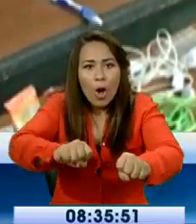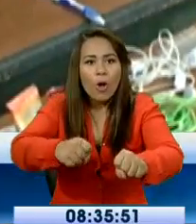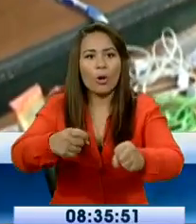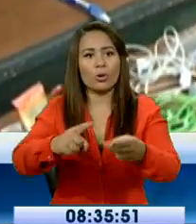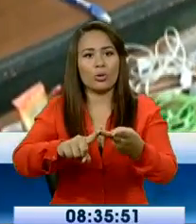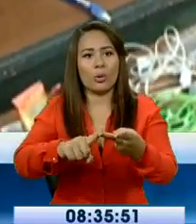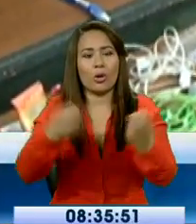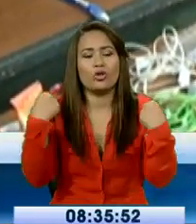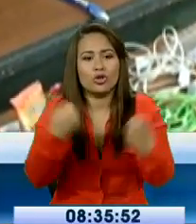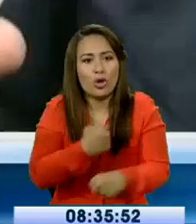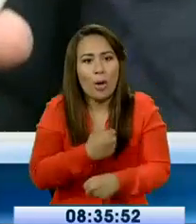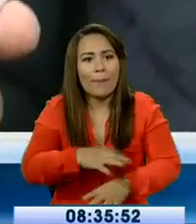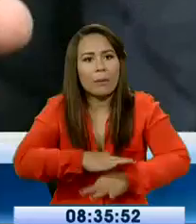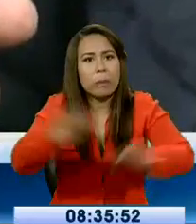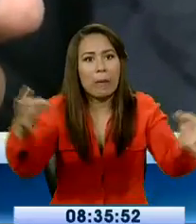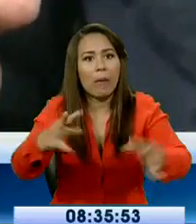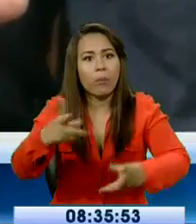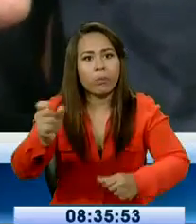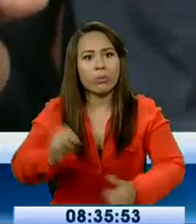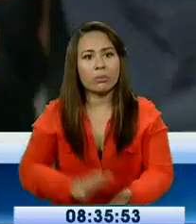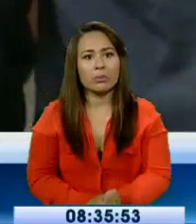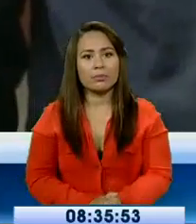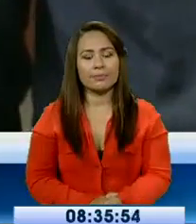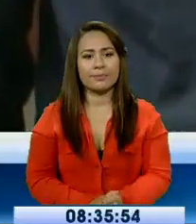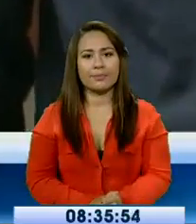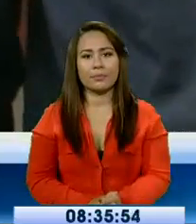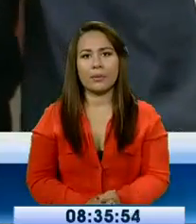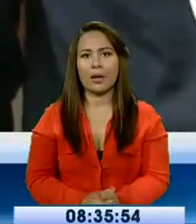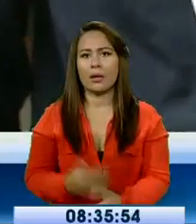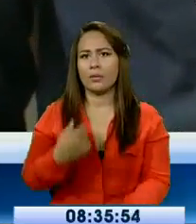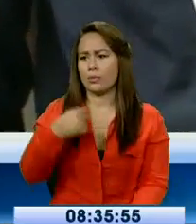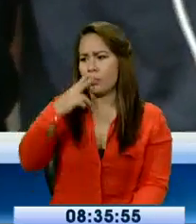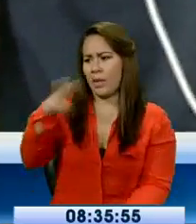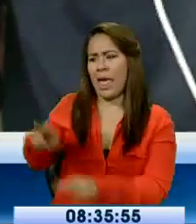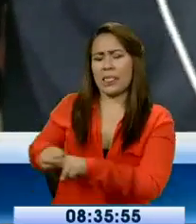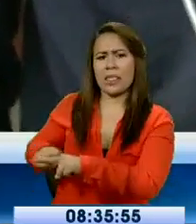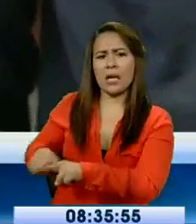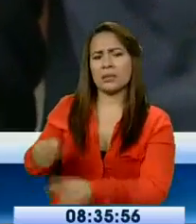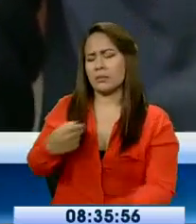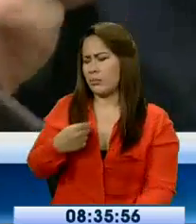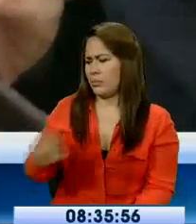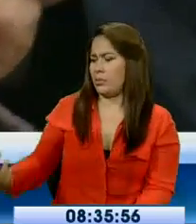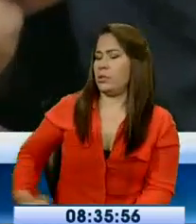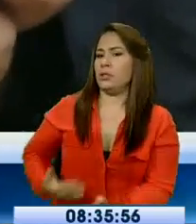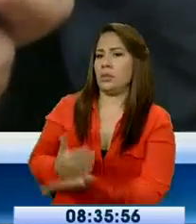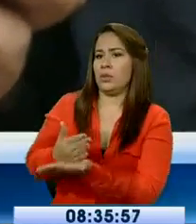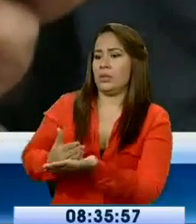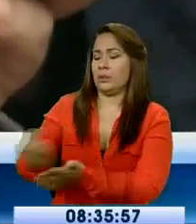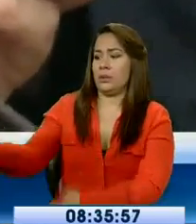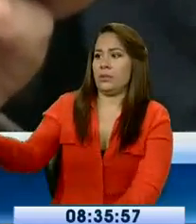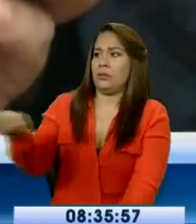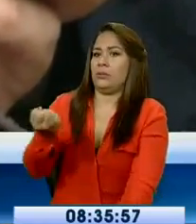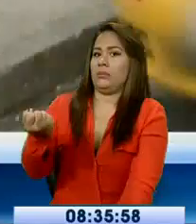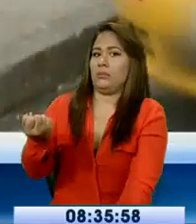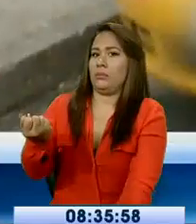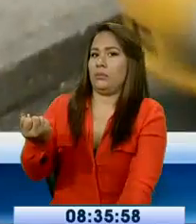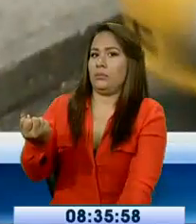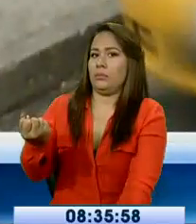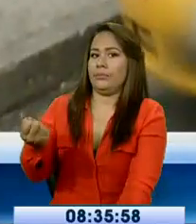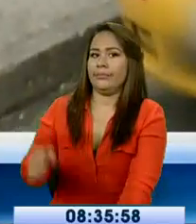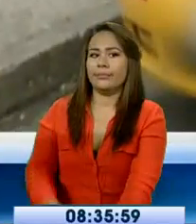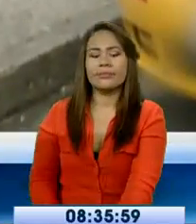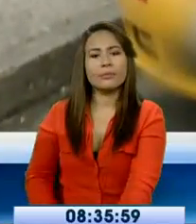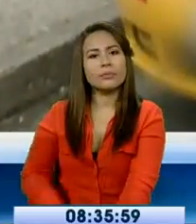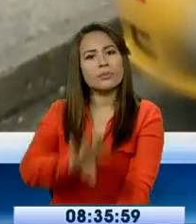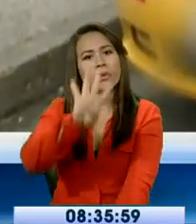robaron hasta la chompa. Con un taxi me cruzaron y me sacaron un cuchillo. Eran cuatro tipos. Pasaron por